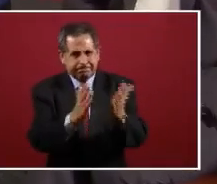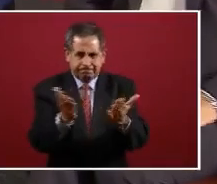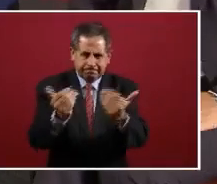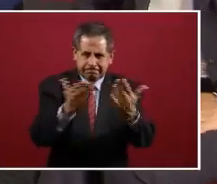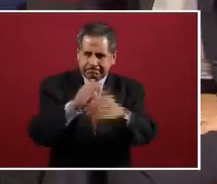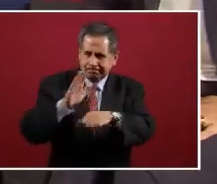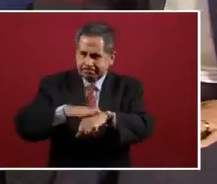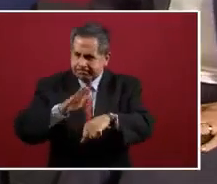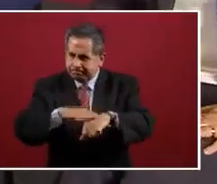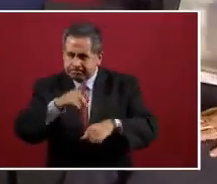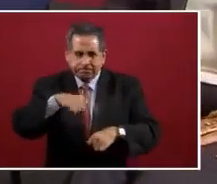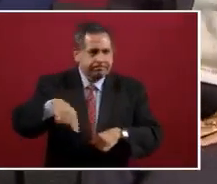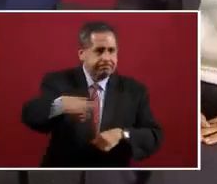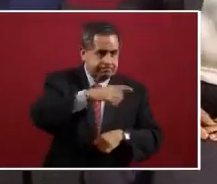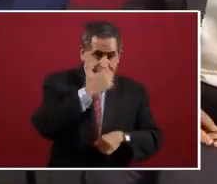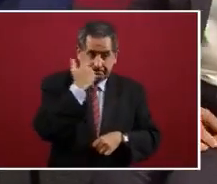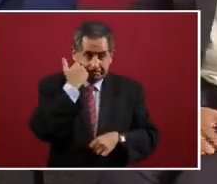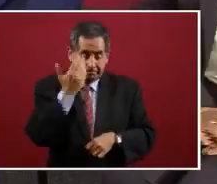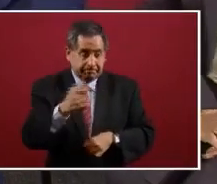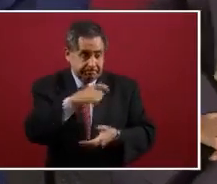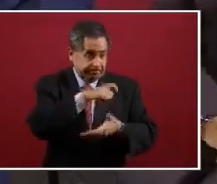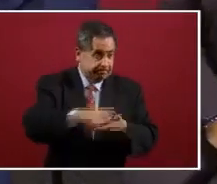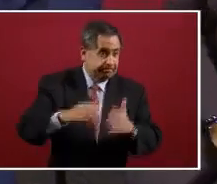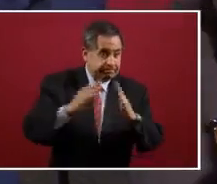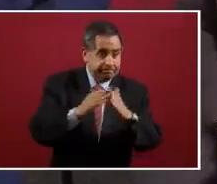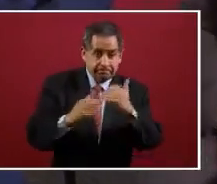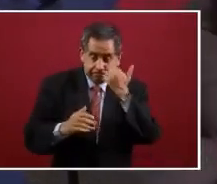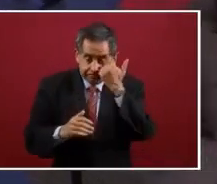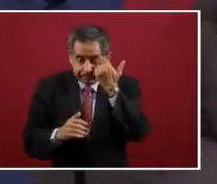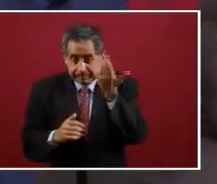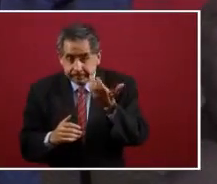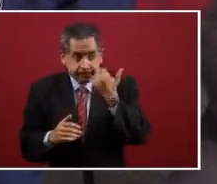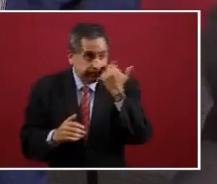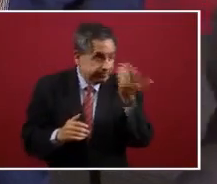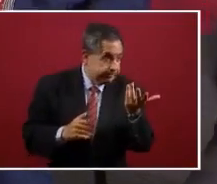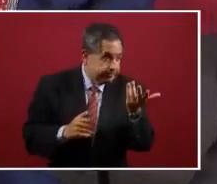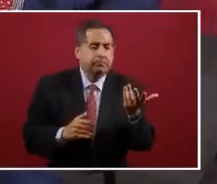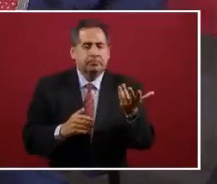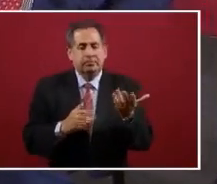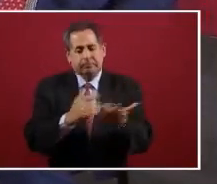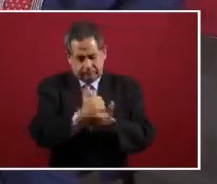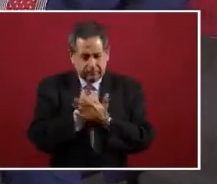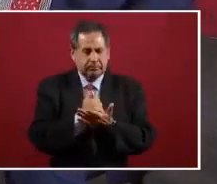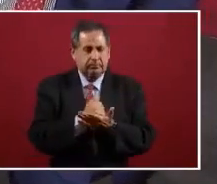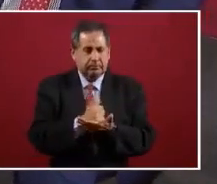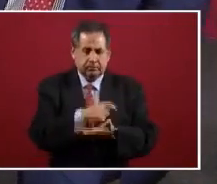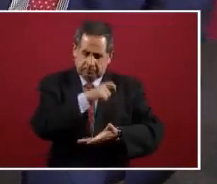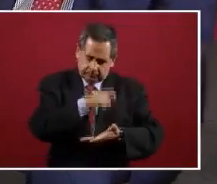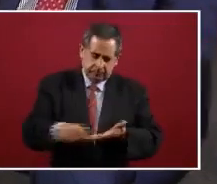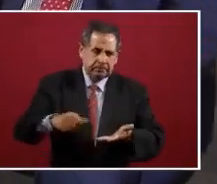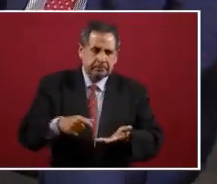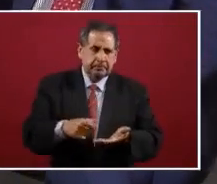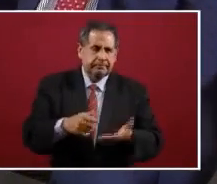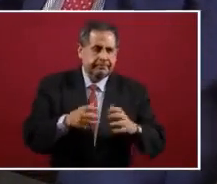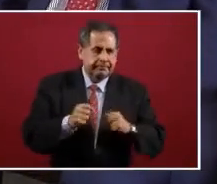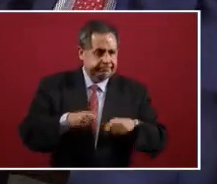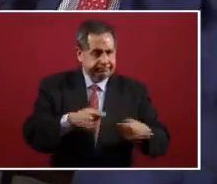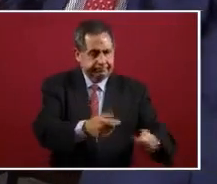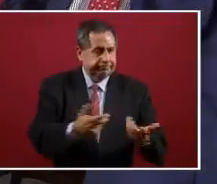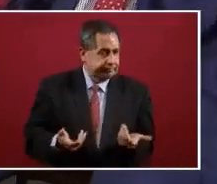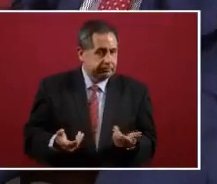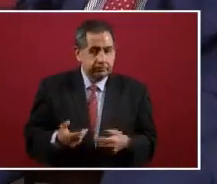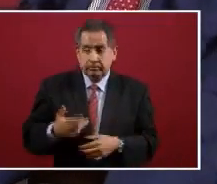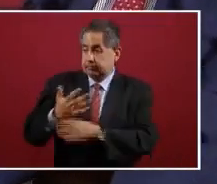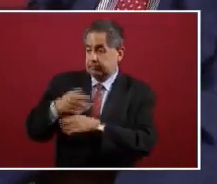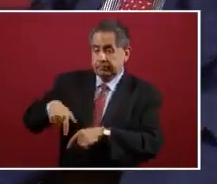los que quieran adquirir la casa que nos ayuden incluso que me decía el maestro